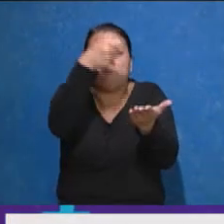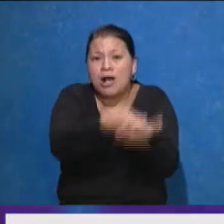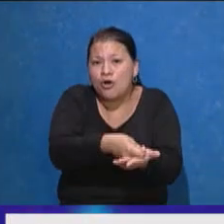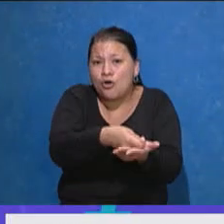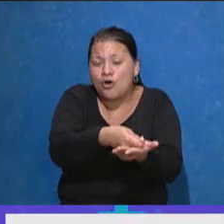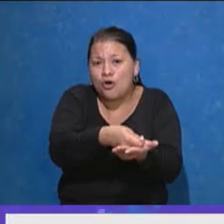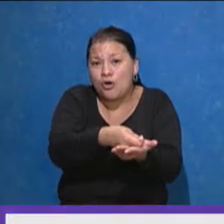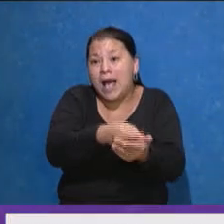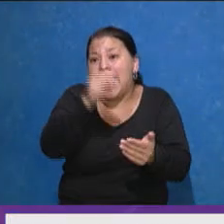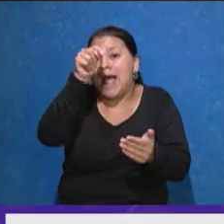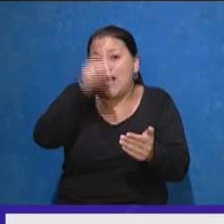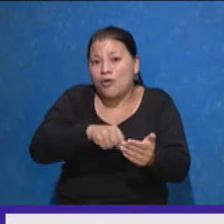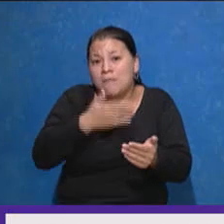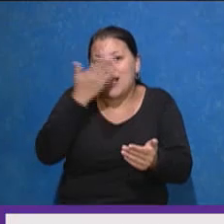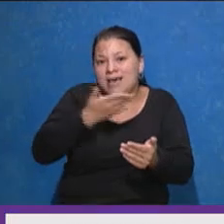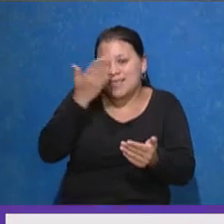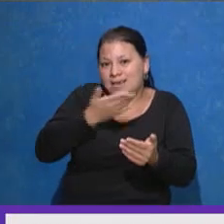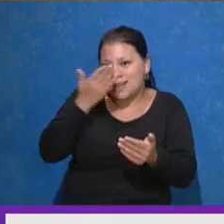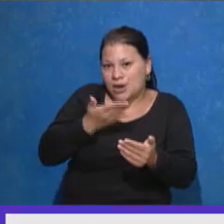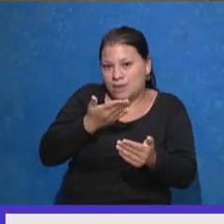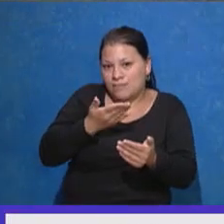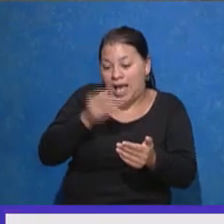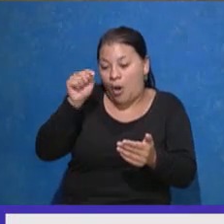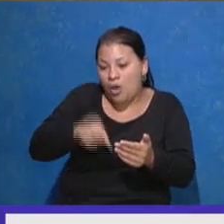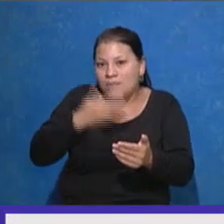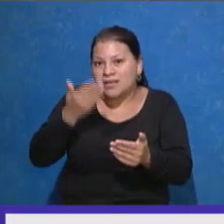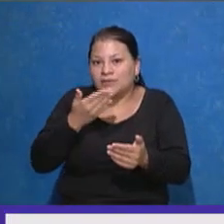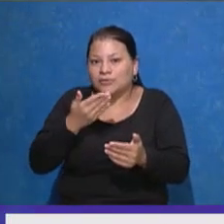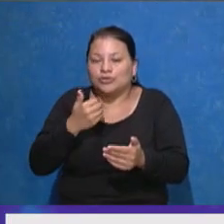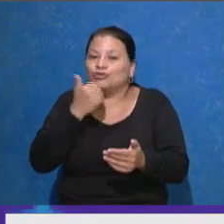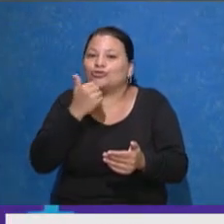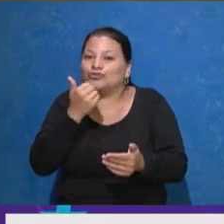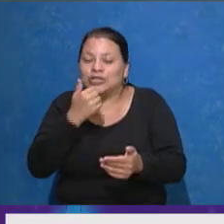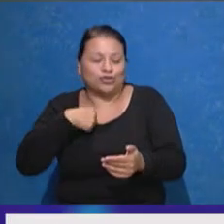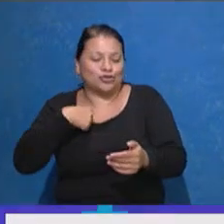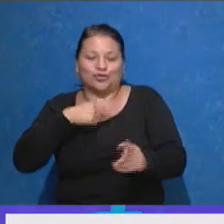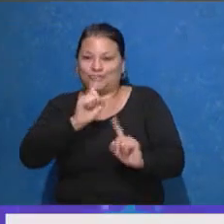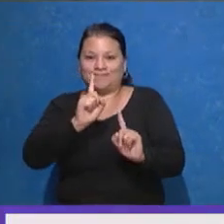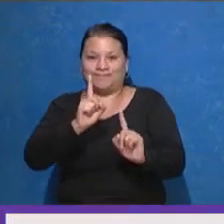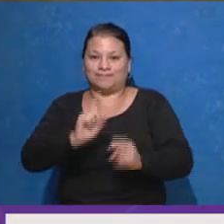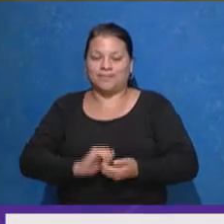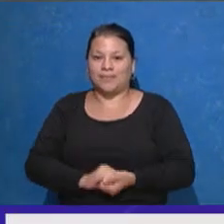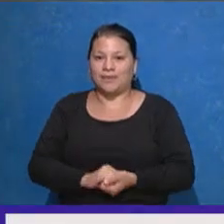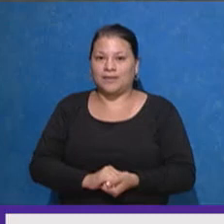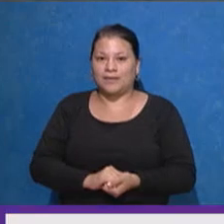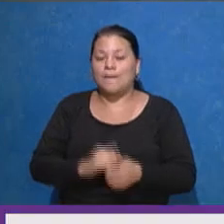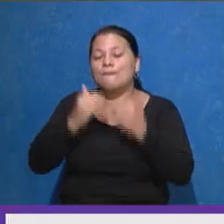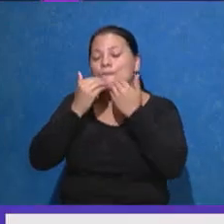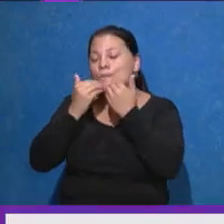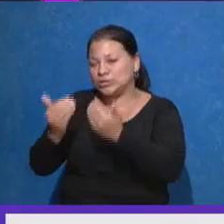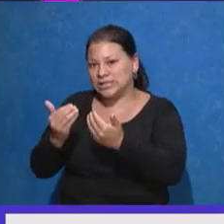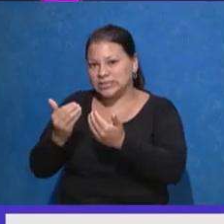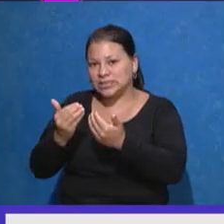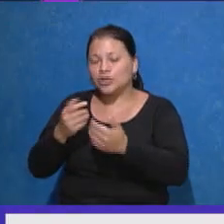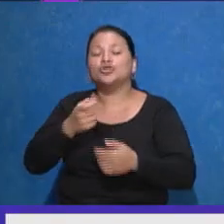pagado ahora para que declare lo que declaró? Yo no, mi amor, yo Bien, no. Yo muchísimas lo gracias, único que Farida. quiero es